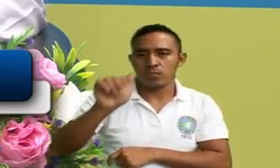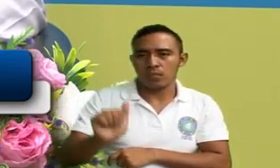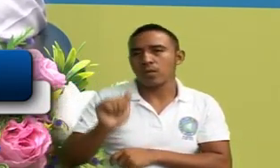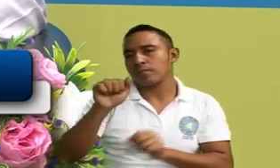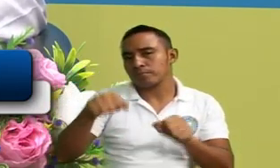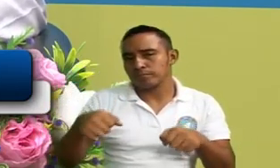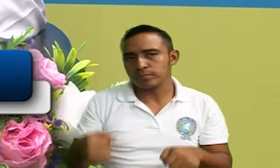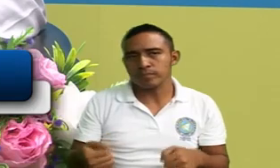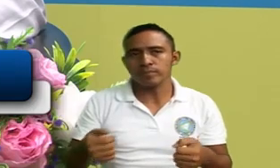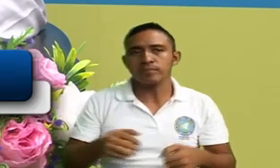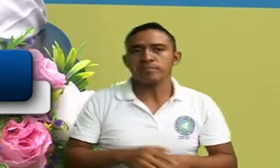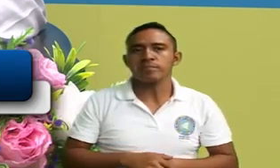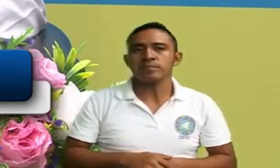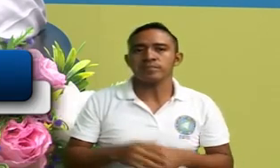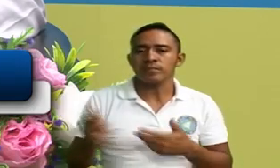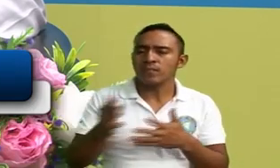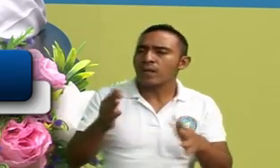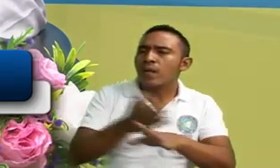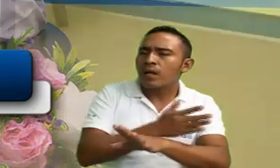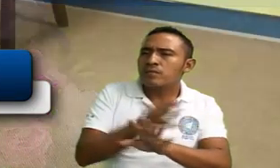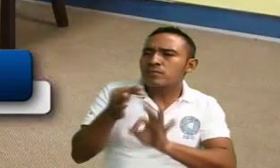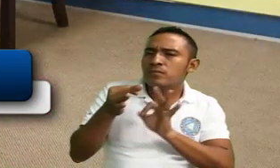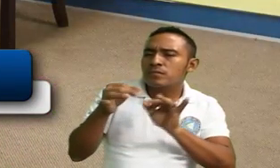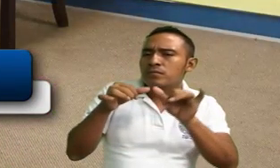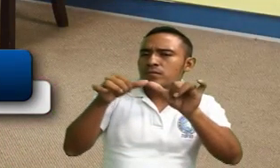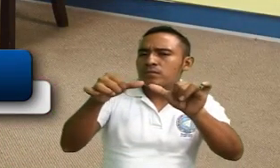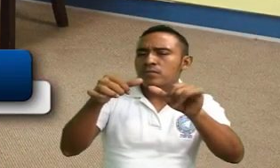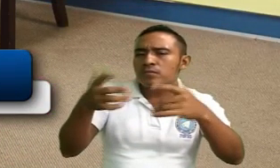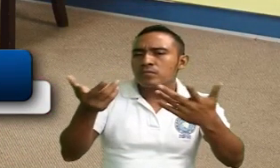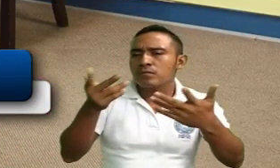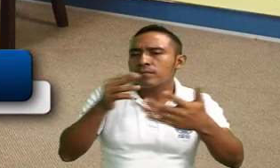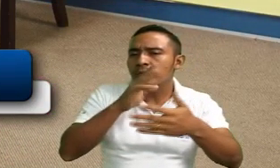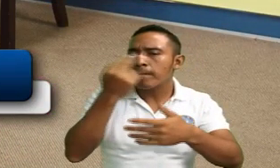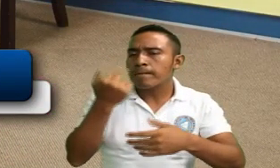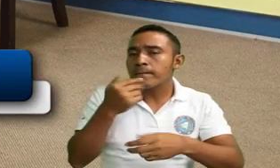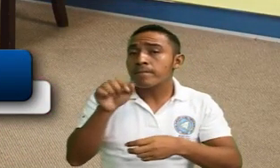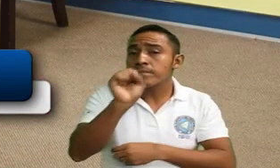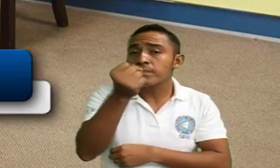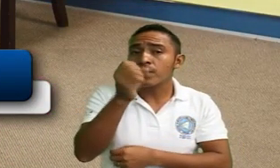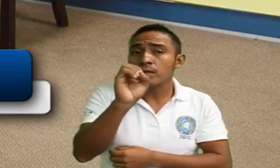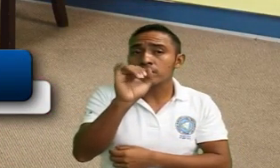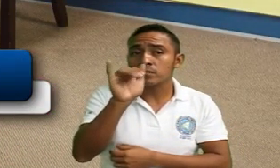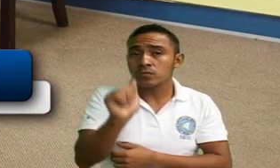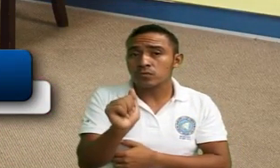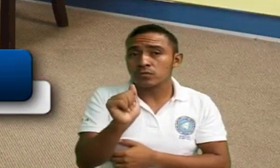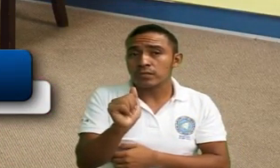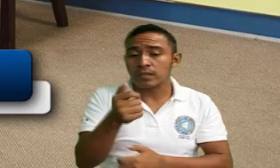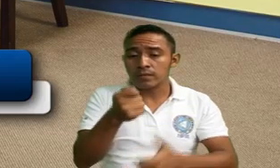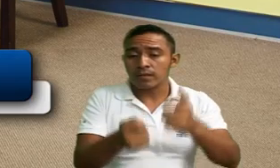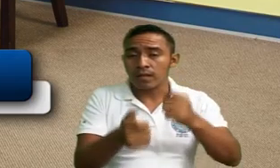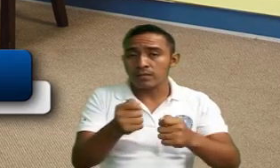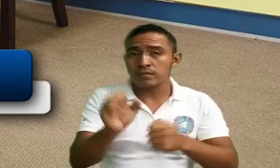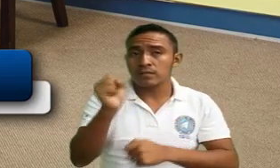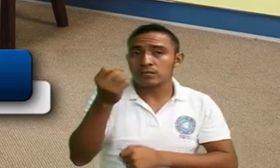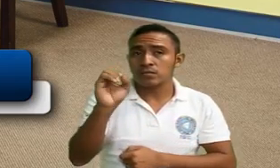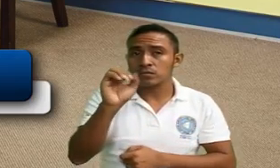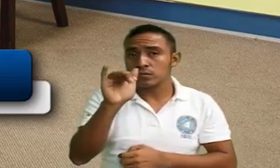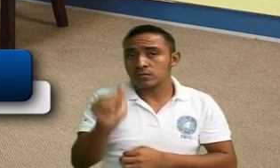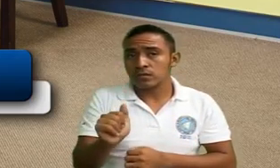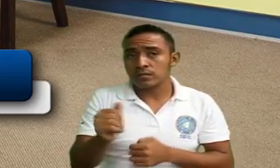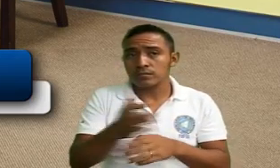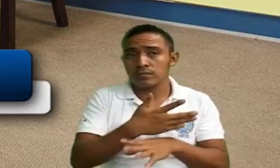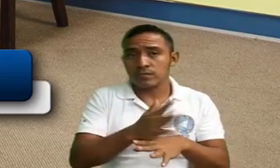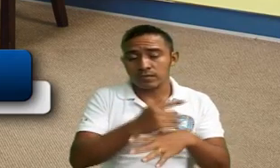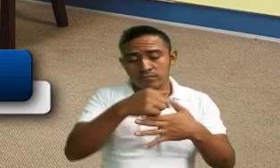tratamiento. Esto de la soya, antes que continúe, discúlpeme, doctora, la soya, estamos hablando de leche soya, porque la soya,